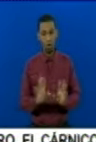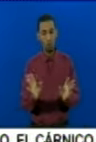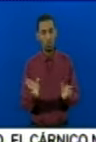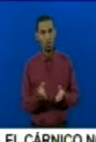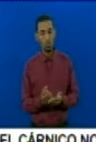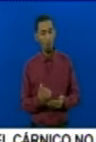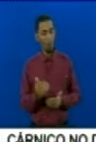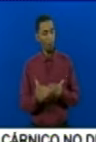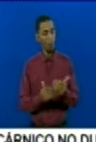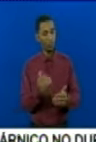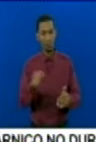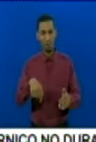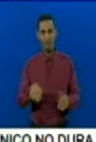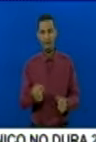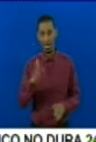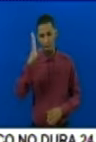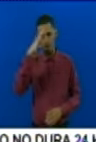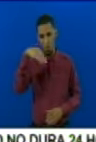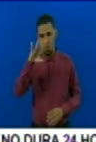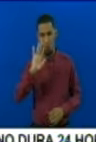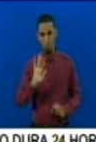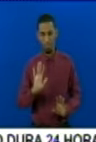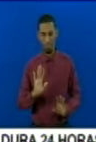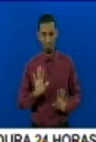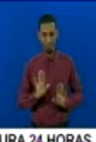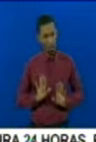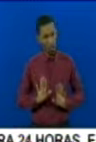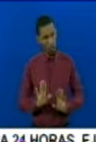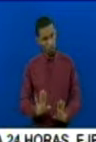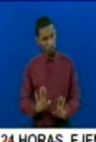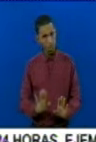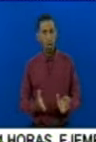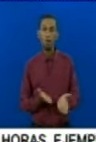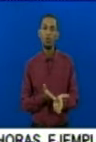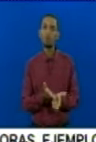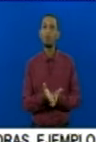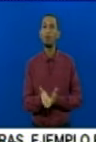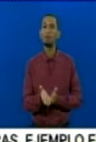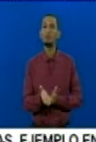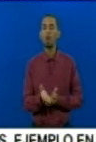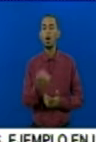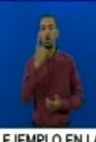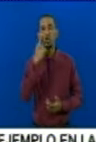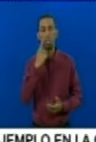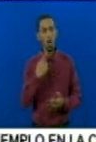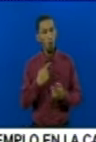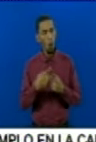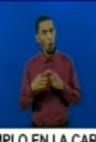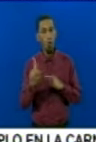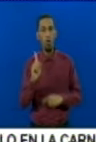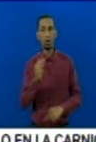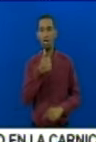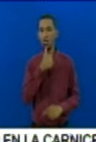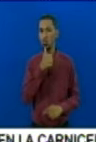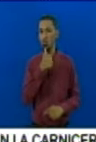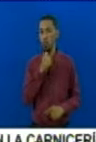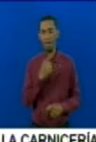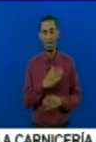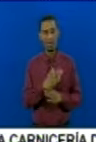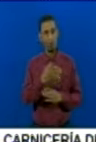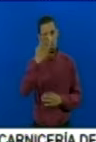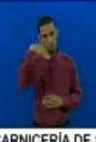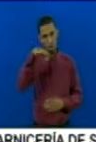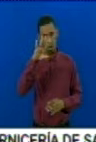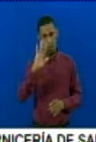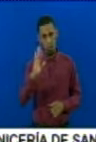que se ejecutan en nuestro territorio. Les propongo hacer una pequeña pausa en el diálogo y conocer otros criterios de nuestra población de Santiago de Cuba,